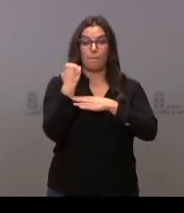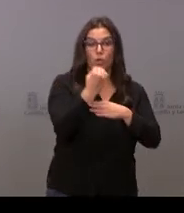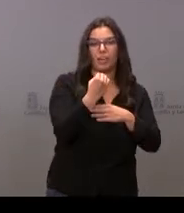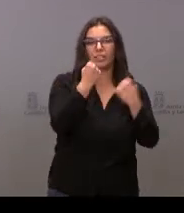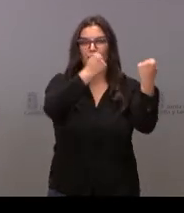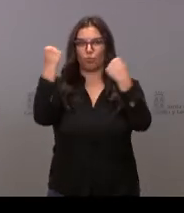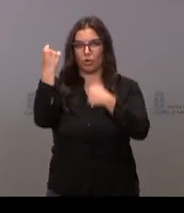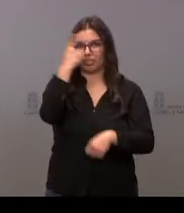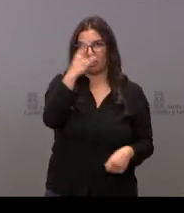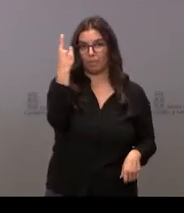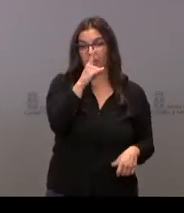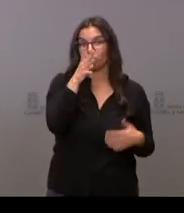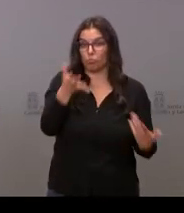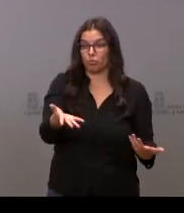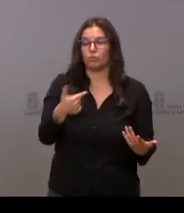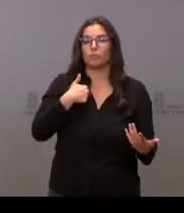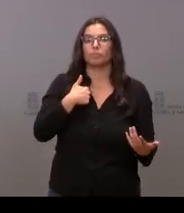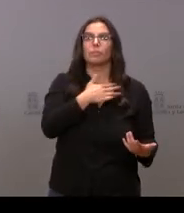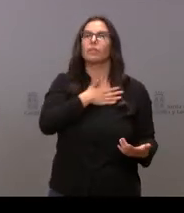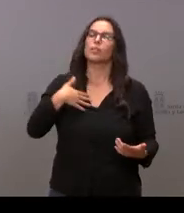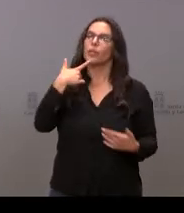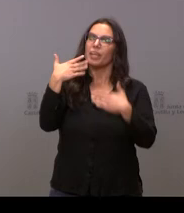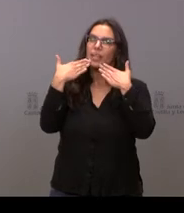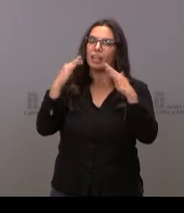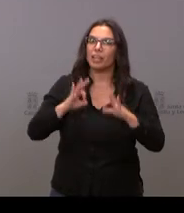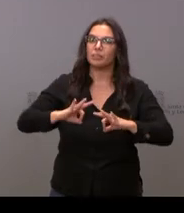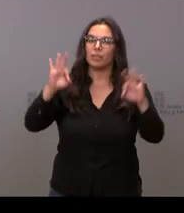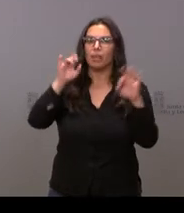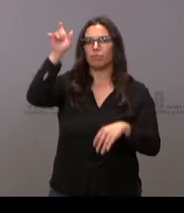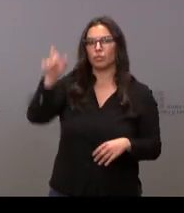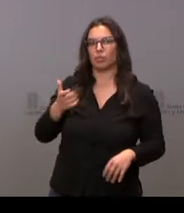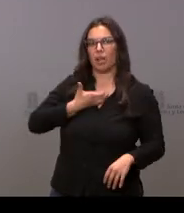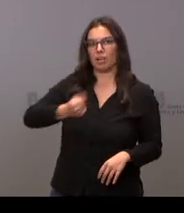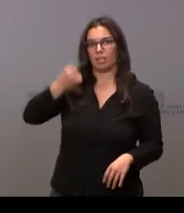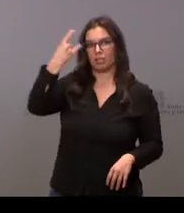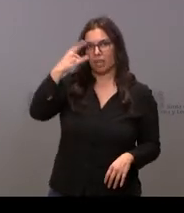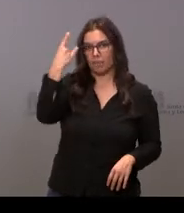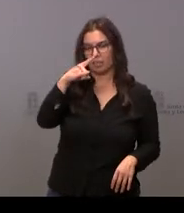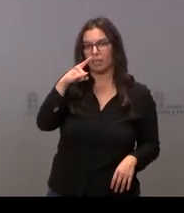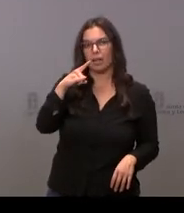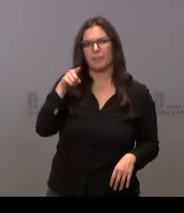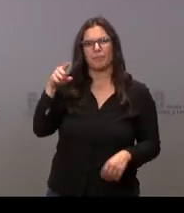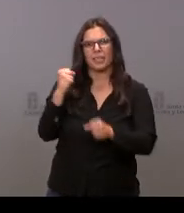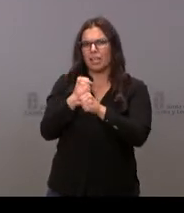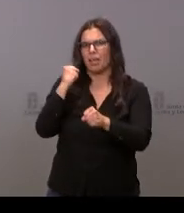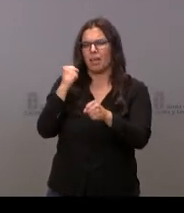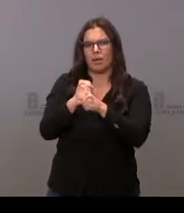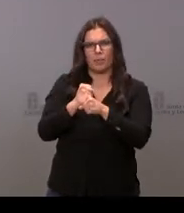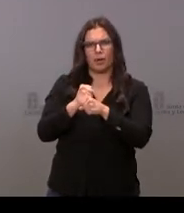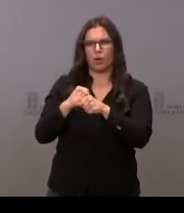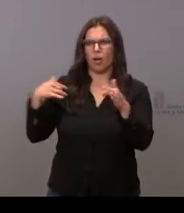por eso quiero agradecer muy especialmente en la persona del alcalde de salamanca toda la labor que llevamos